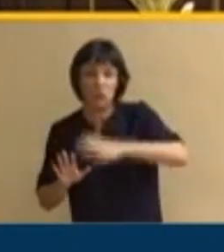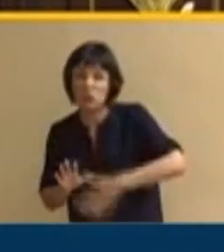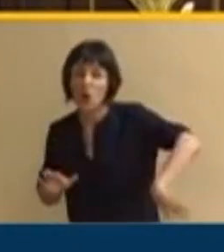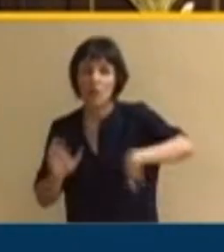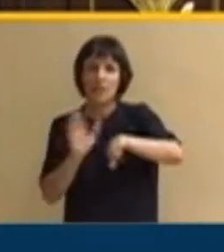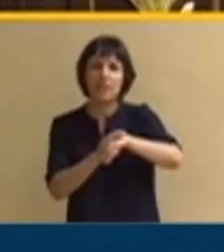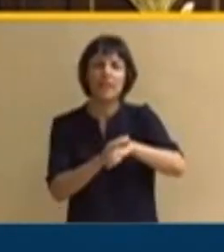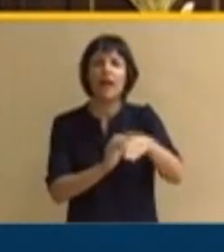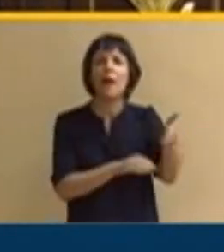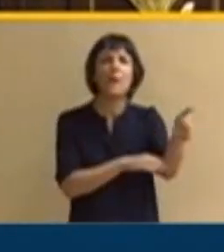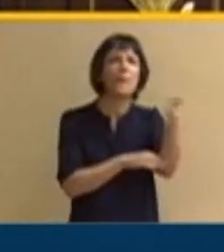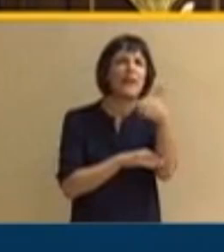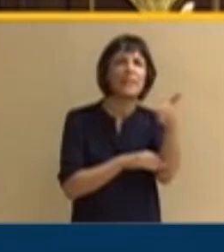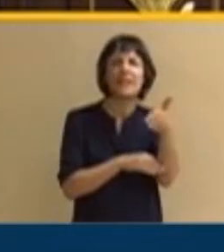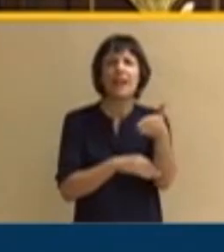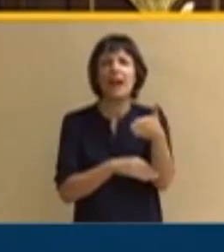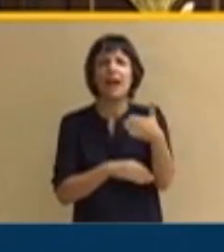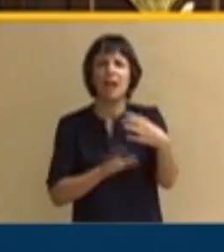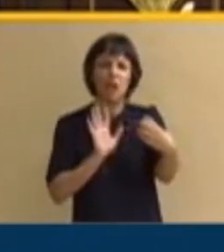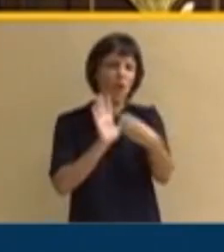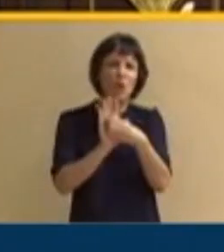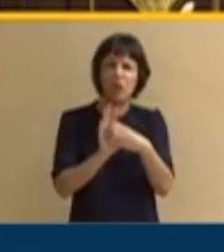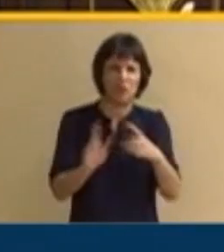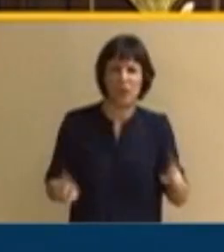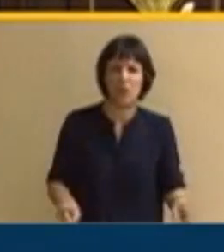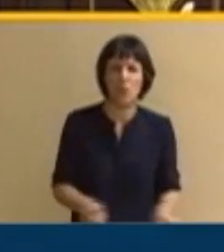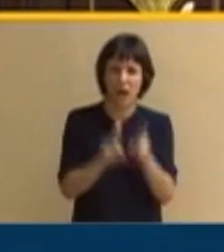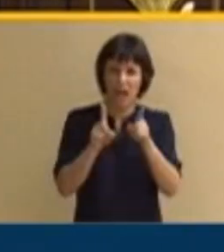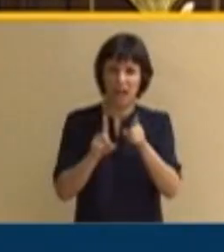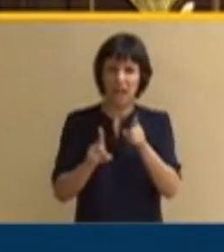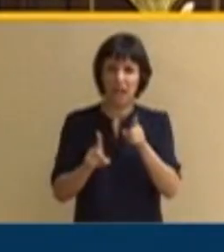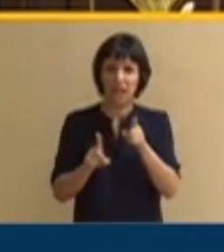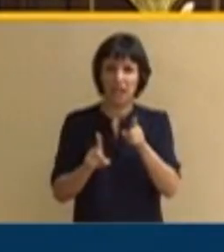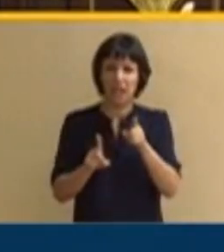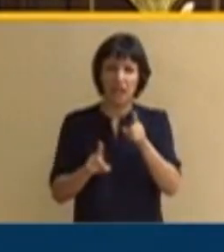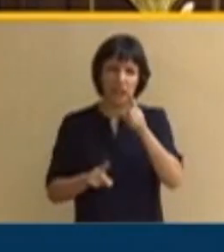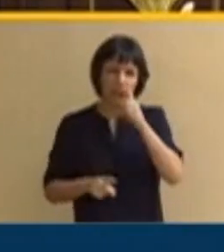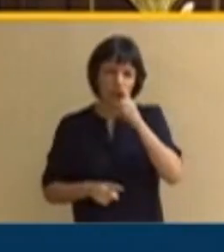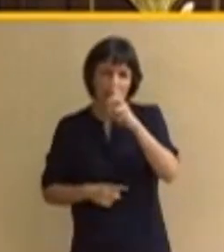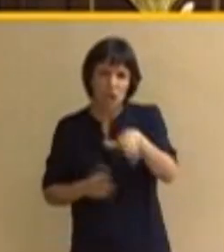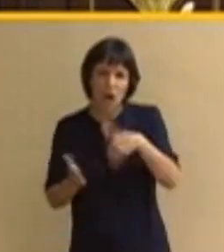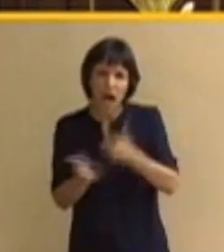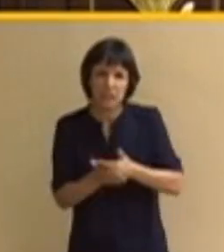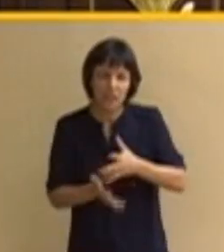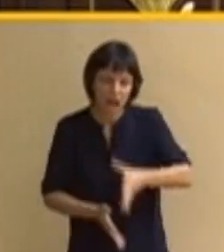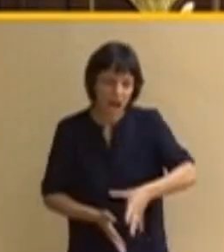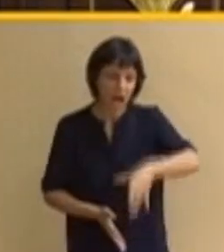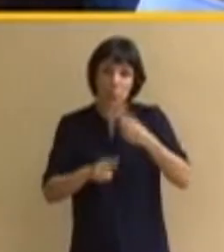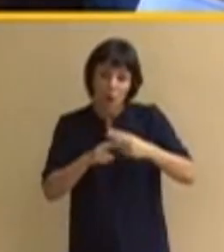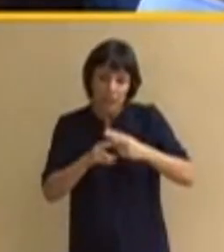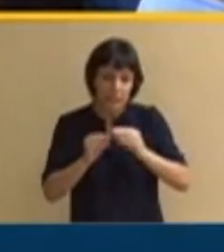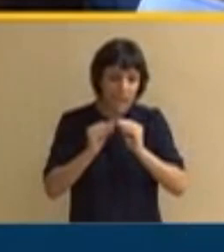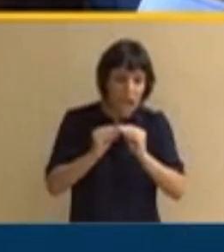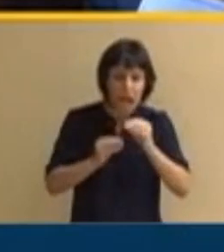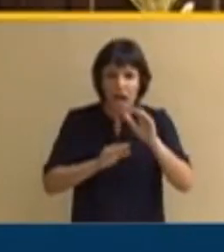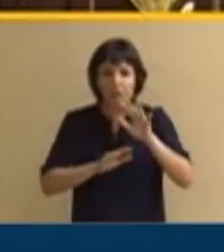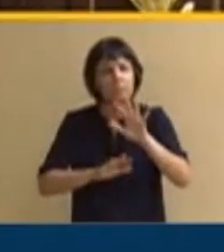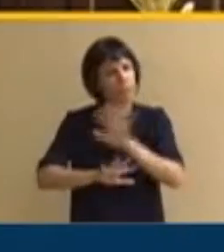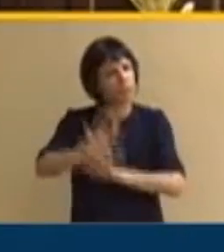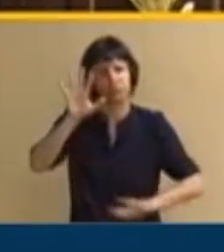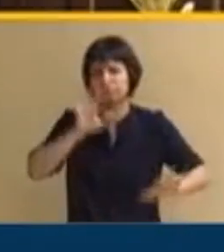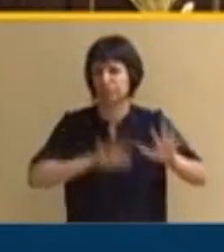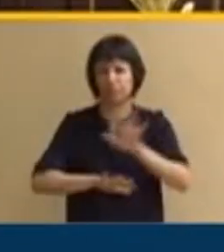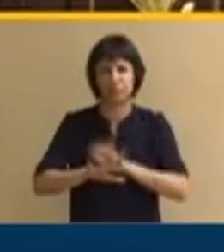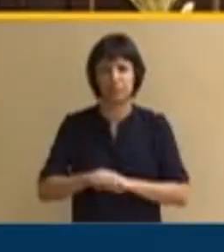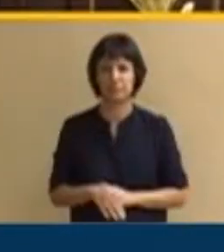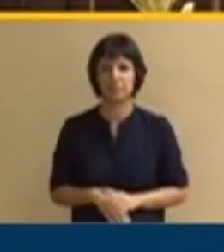que tenga en el logo. Nos vamos a arrepentir. Se van a arrepentir de lo de hoy. Fue un error el